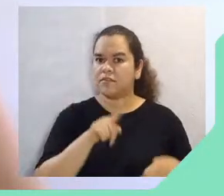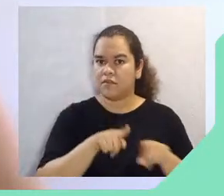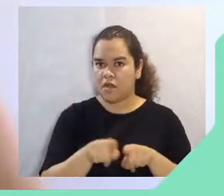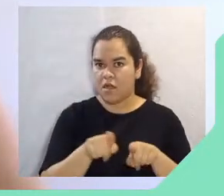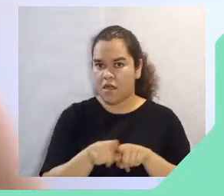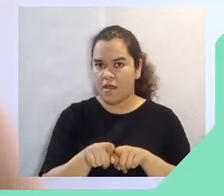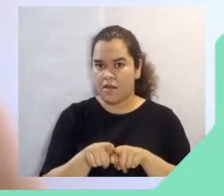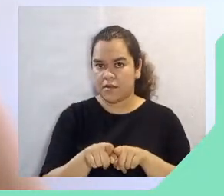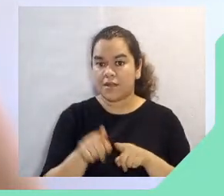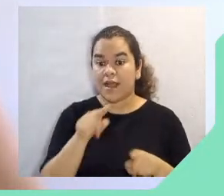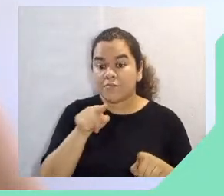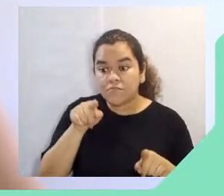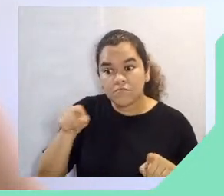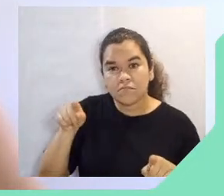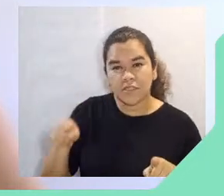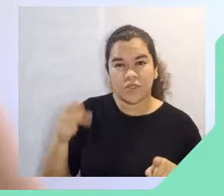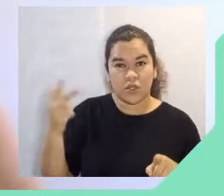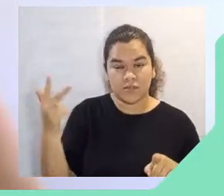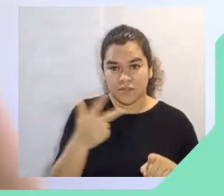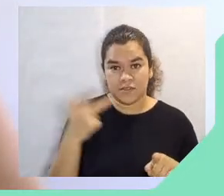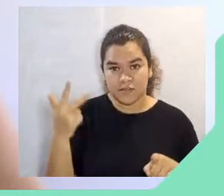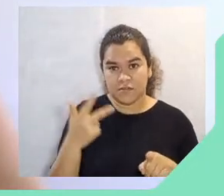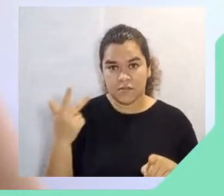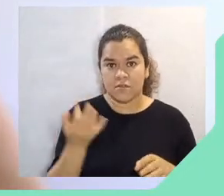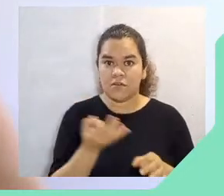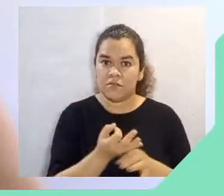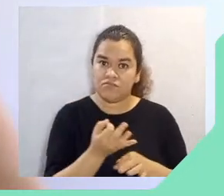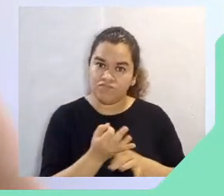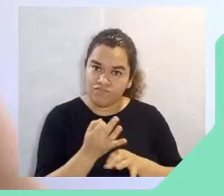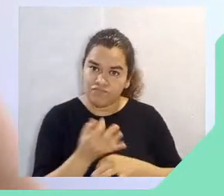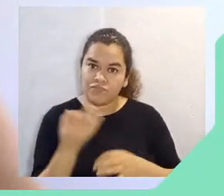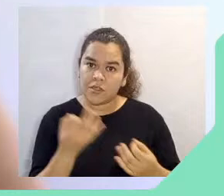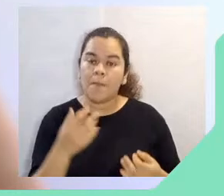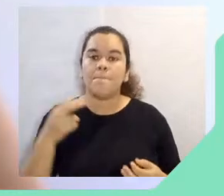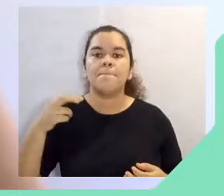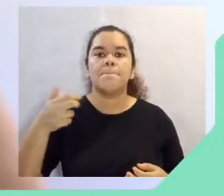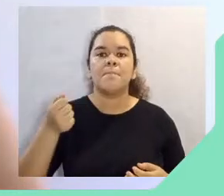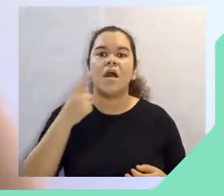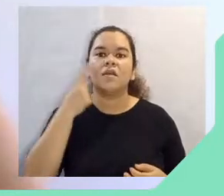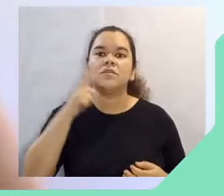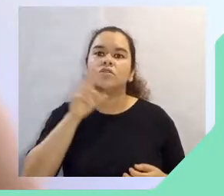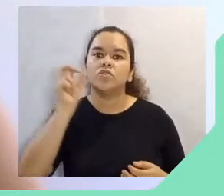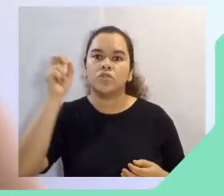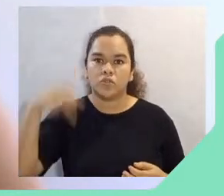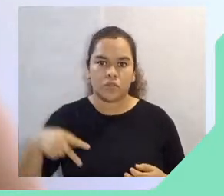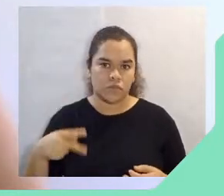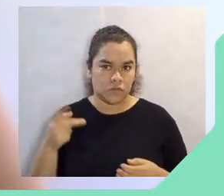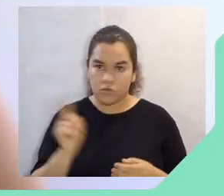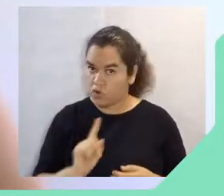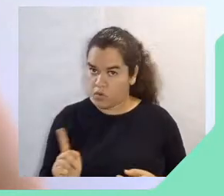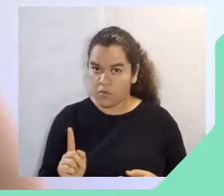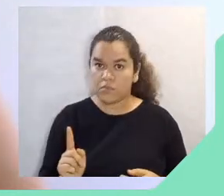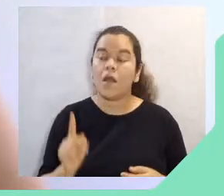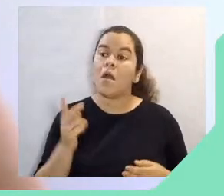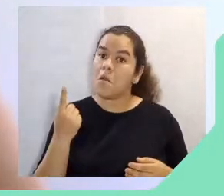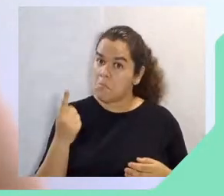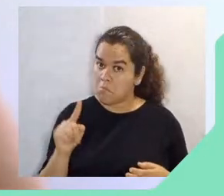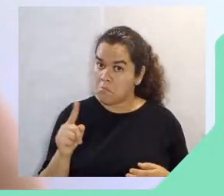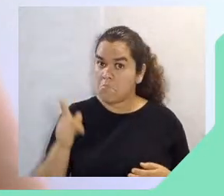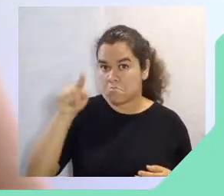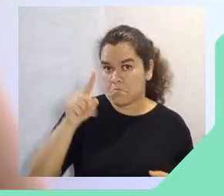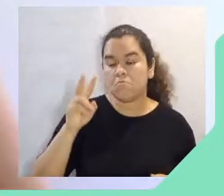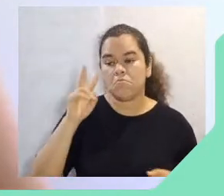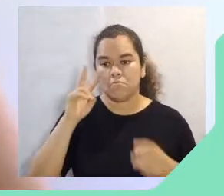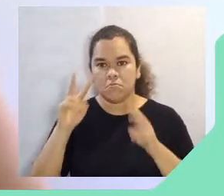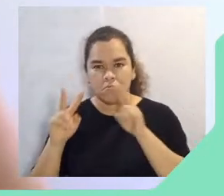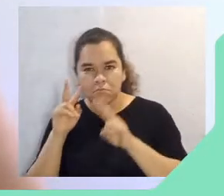no enseñamos por ahora a programar en Python, pero sí puede ser muy útil para,